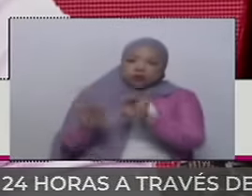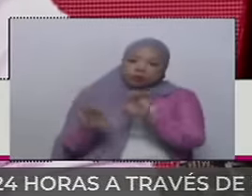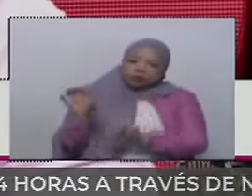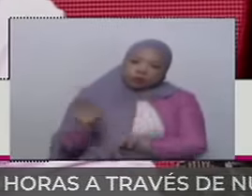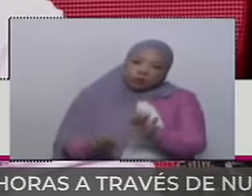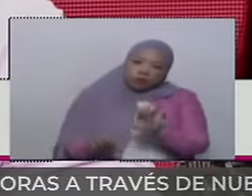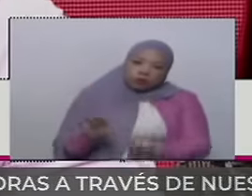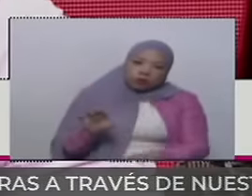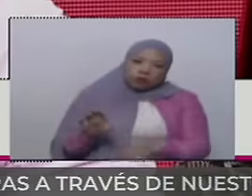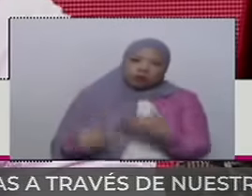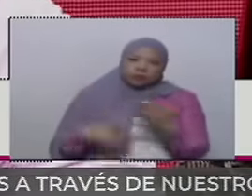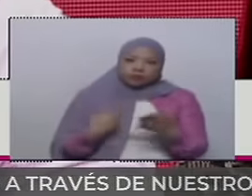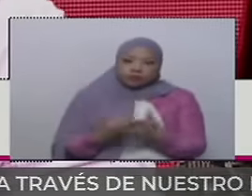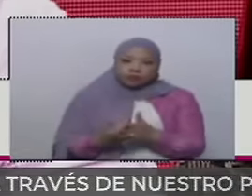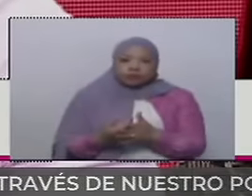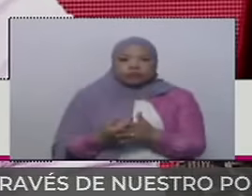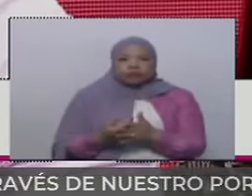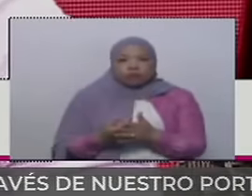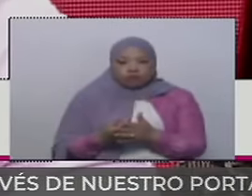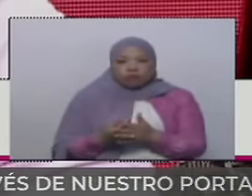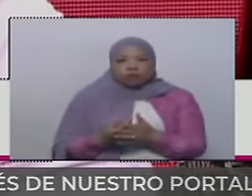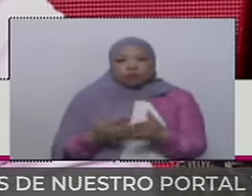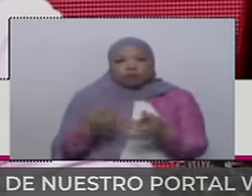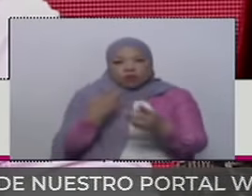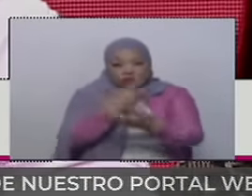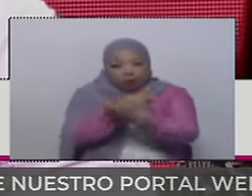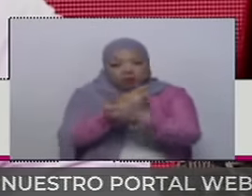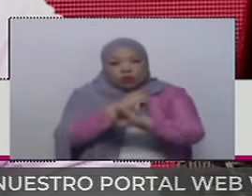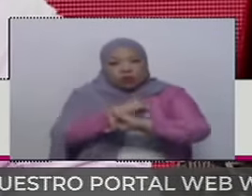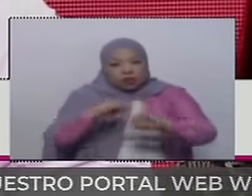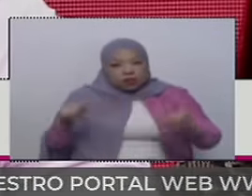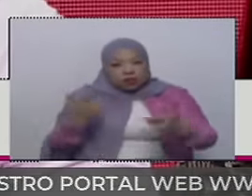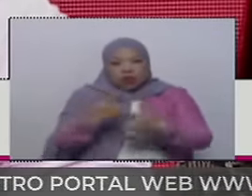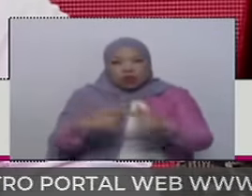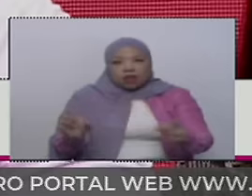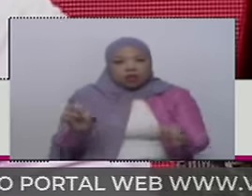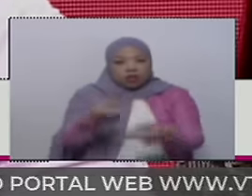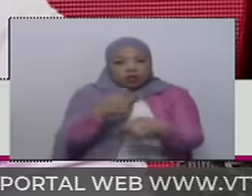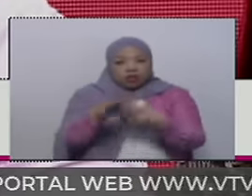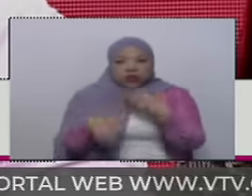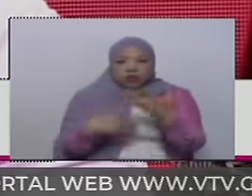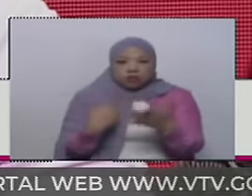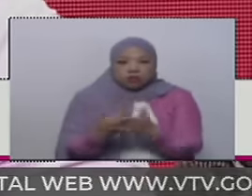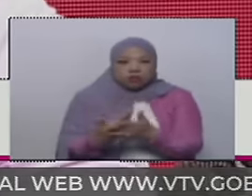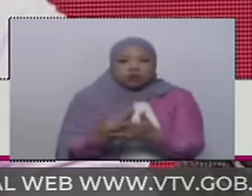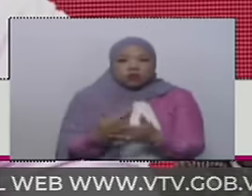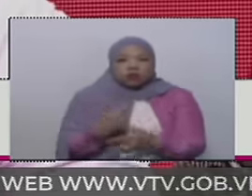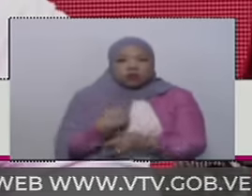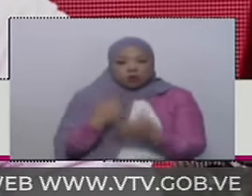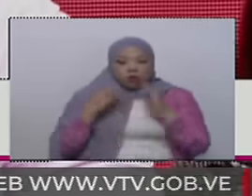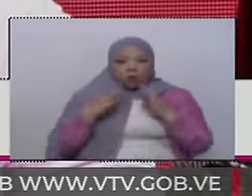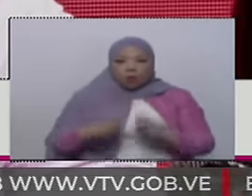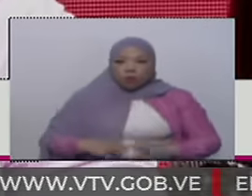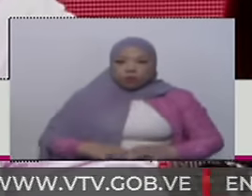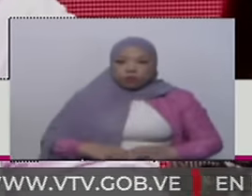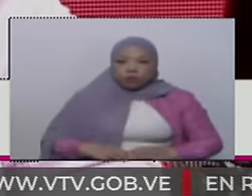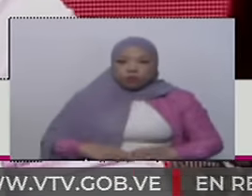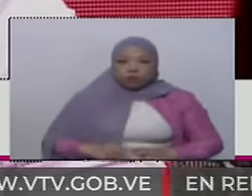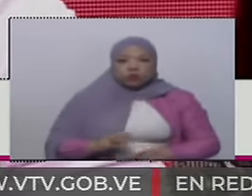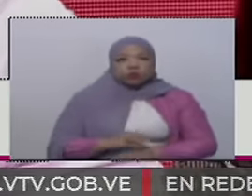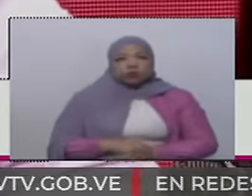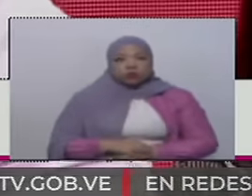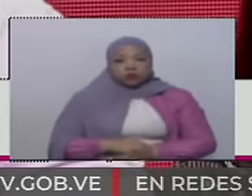exámenes correspondientes a las tomografías. Ya estoy libre de cáncer en mi cuerpo.